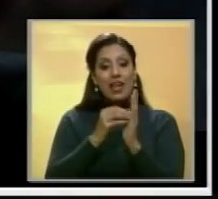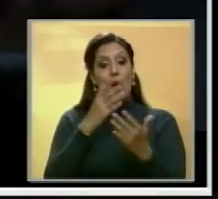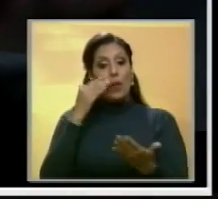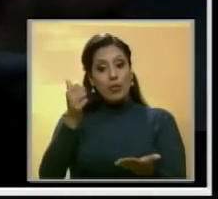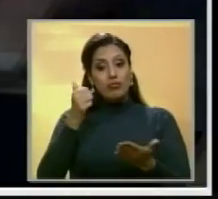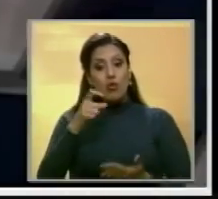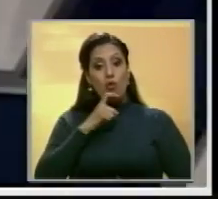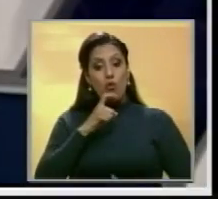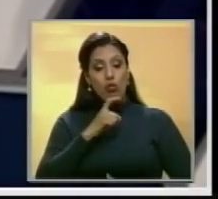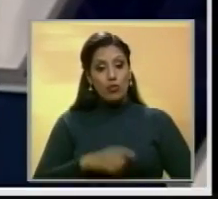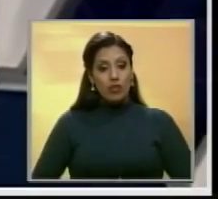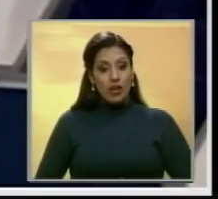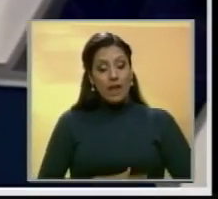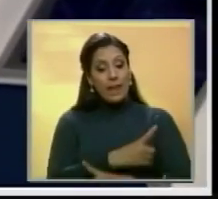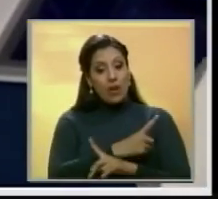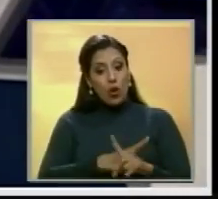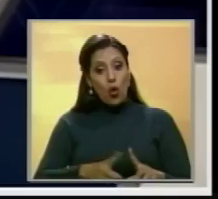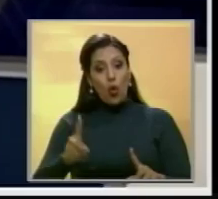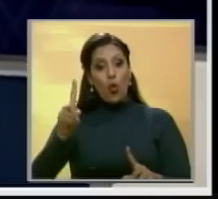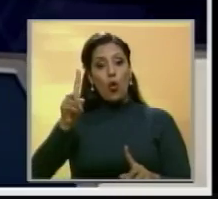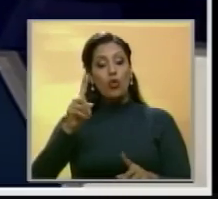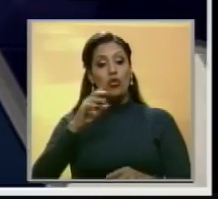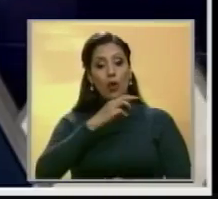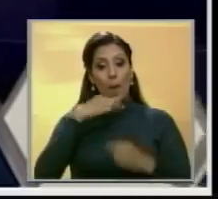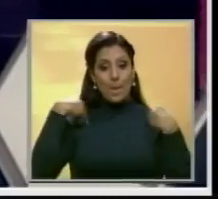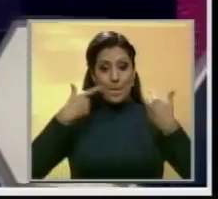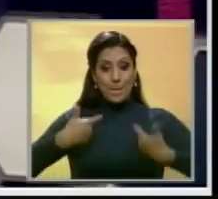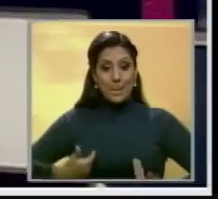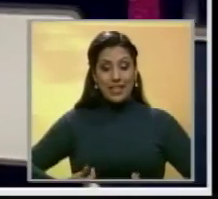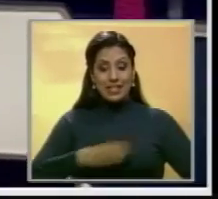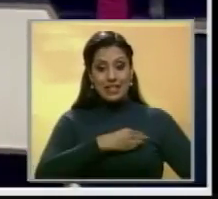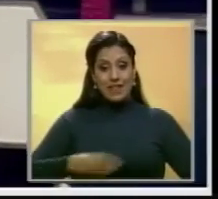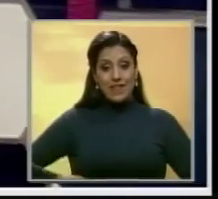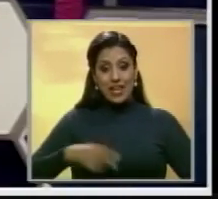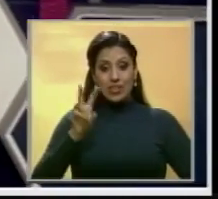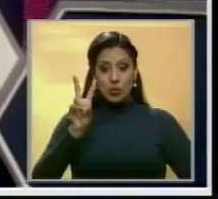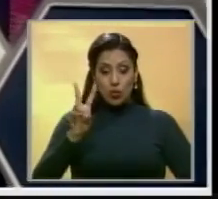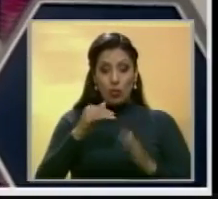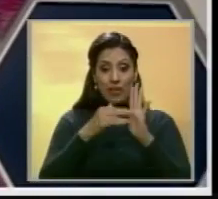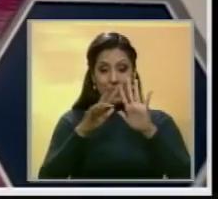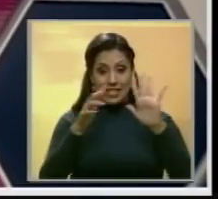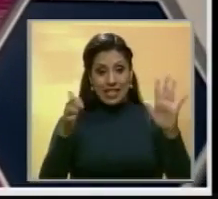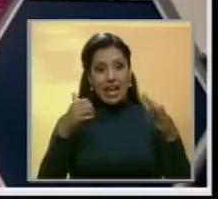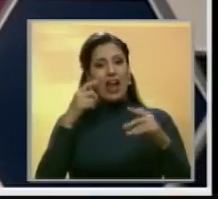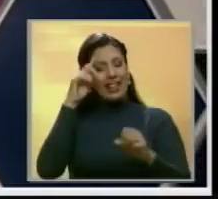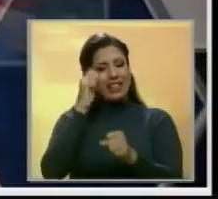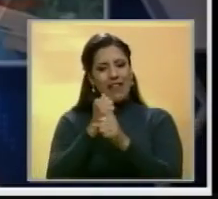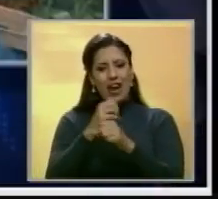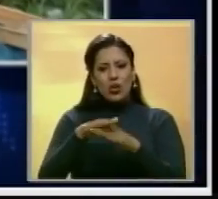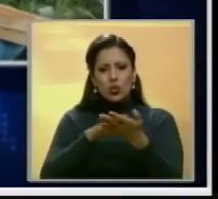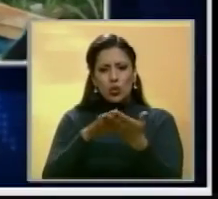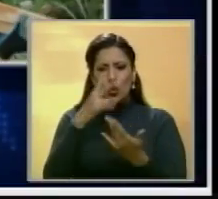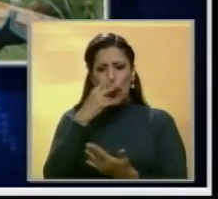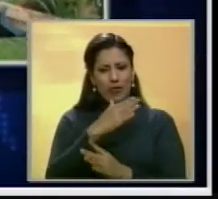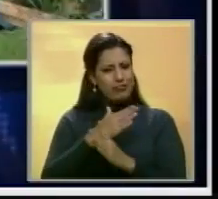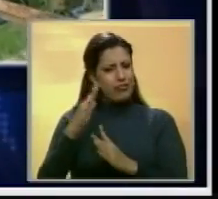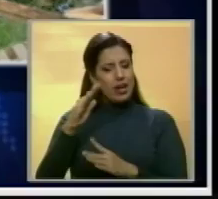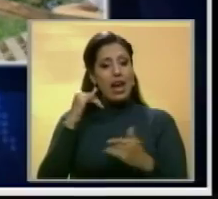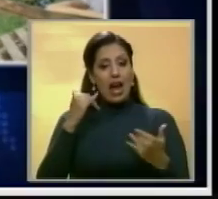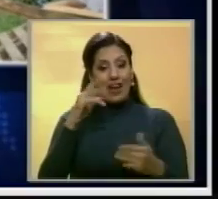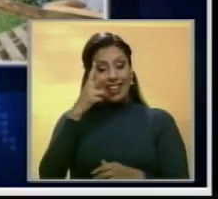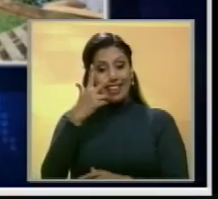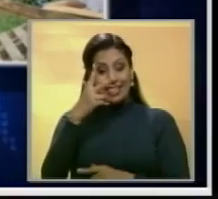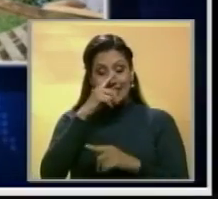Palma de Oro de Cannes. Y los candidatos al Mister Venezuela 2016 trabajan por superar la pobreza. Por tercer año consecutivo,